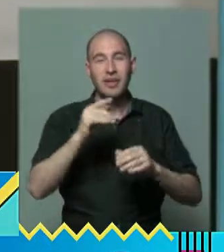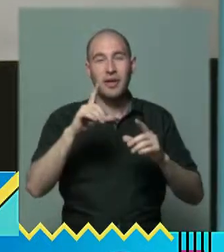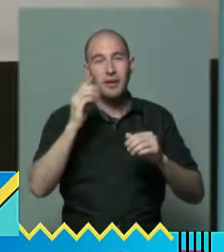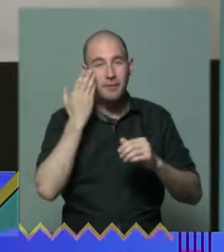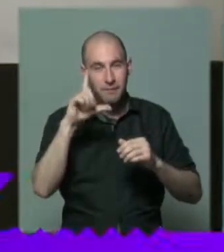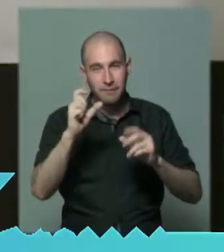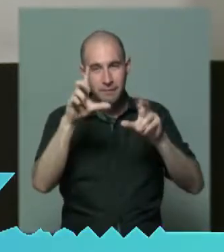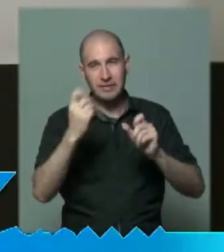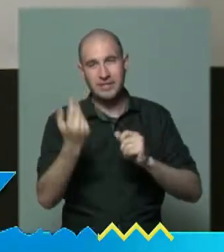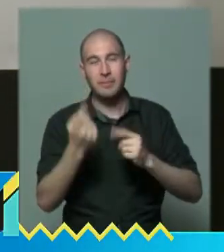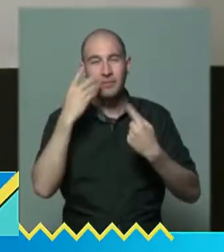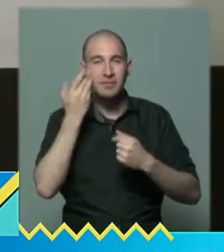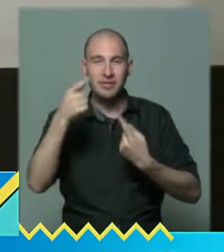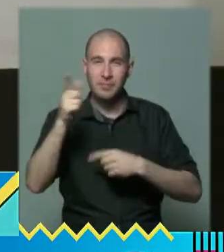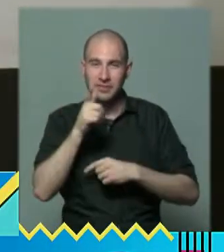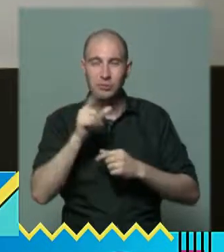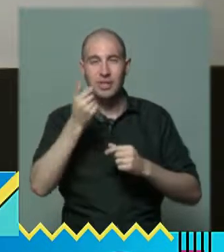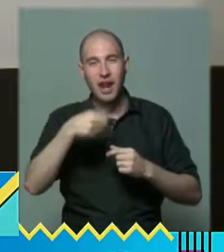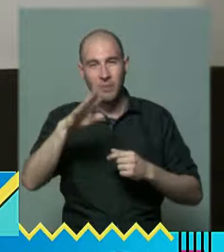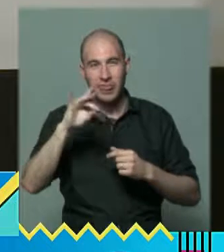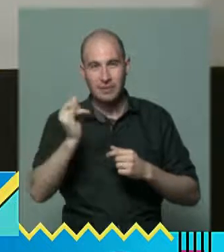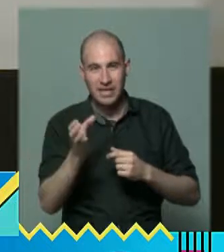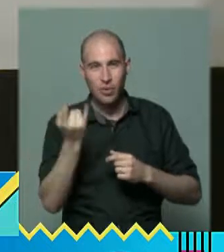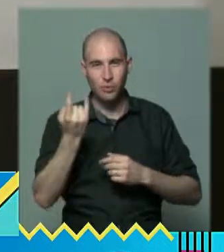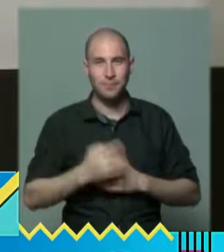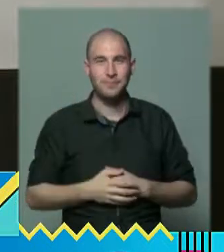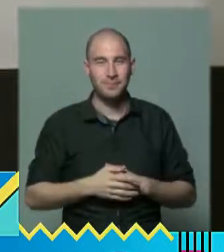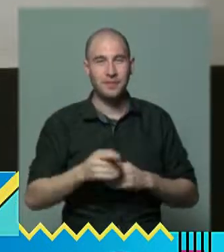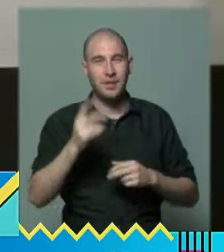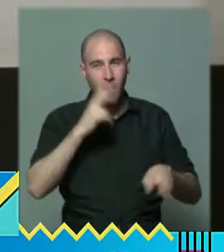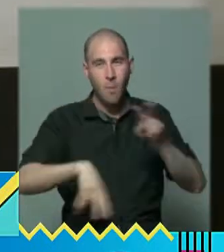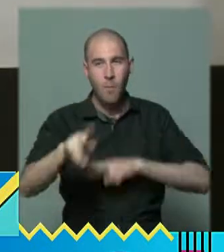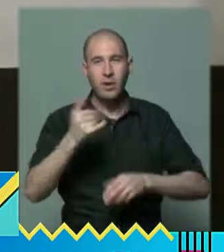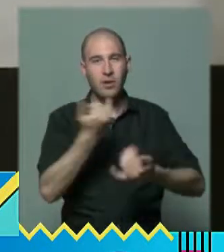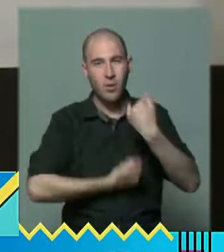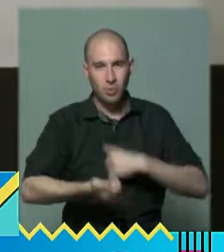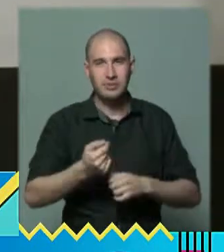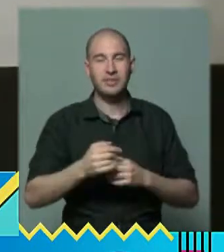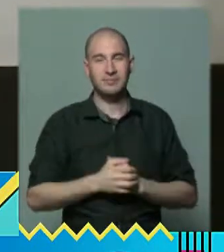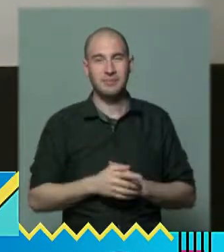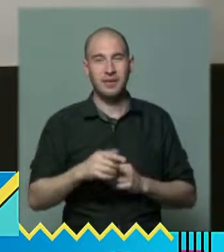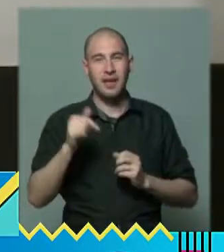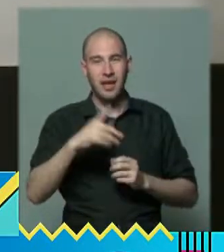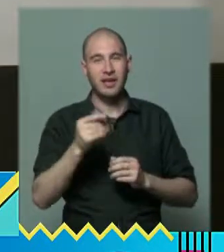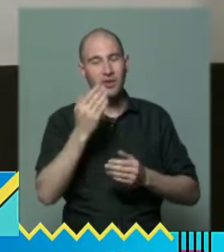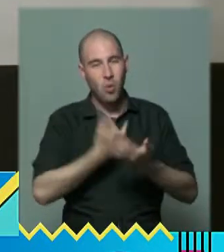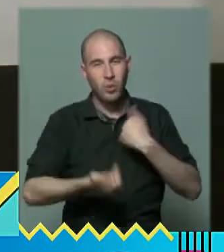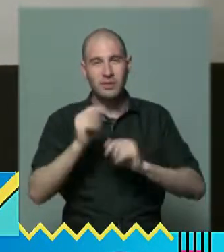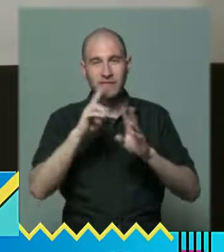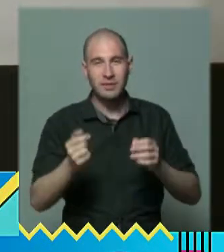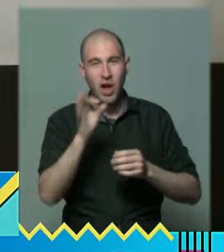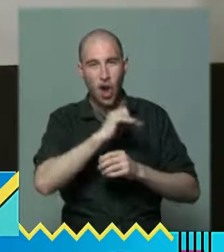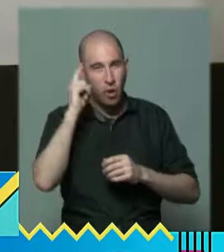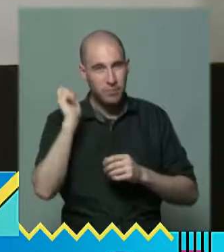sociales, en Instagram y en Facebook como Distintos Parecidos, y en Twitter de PSNALU. Nos buscan, nos comentan y nos dejan justamente su apreciación en cuanto al tema, su